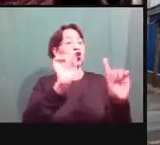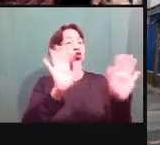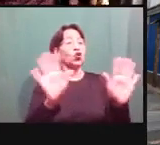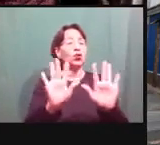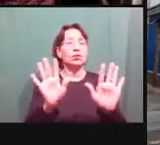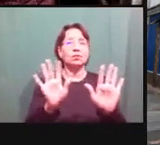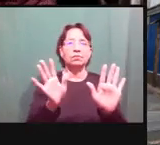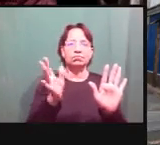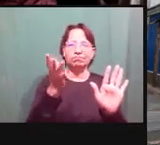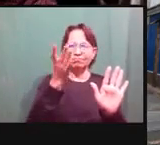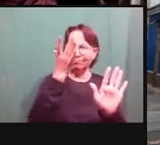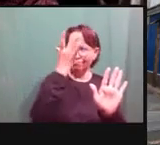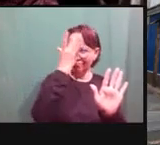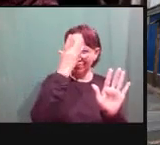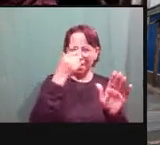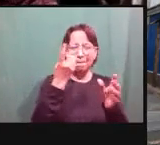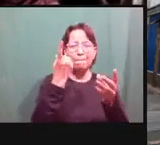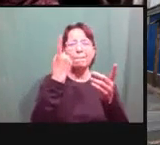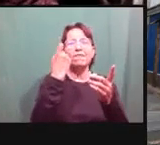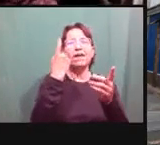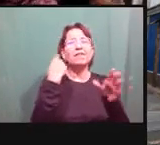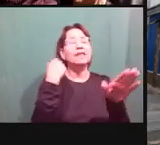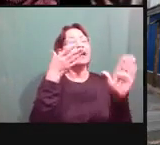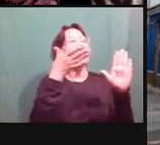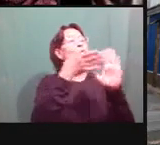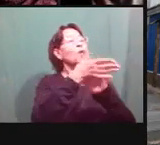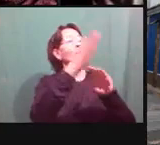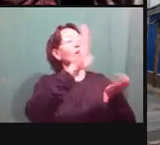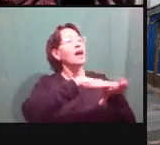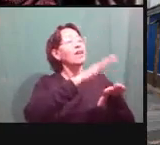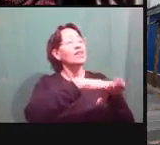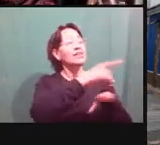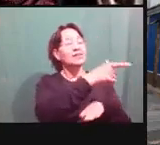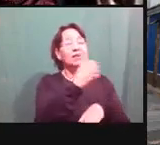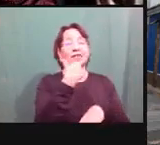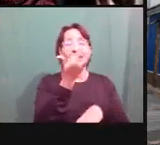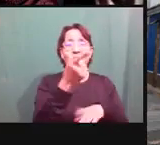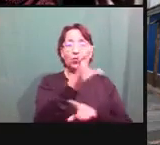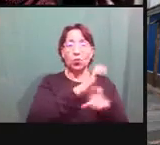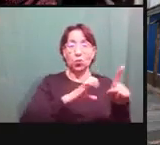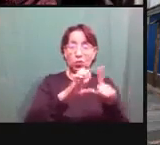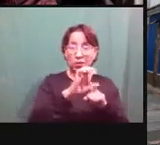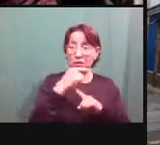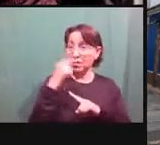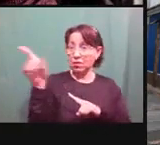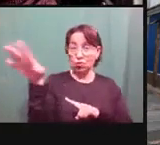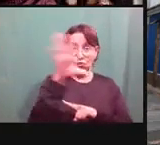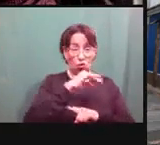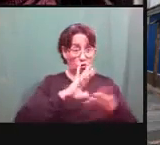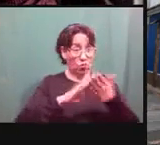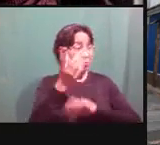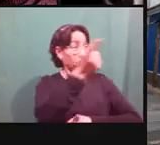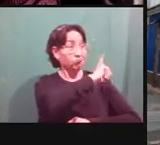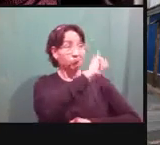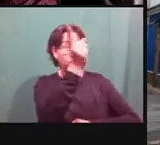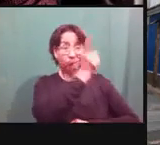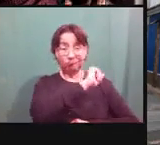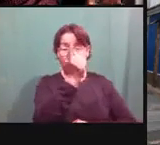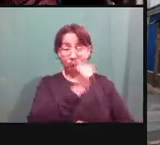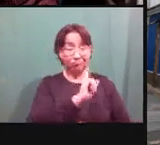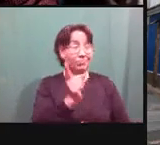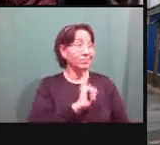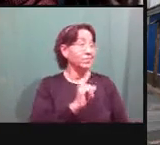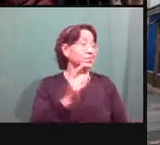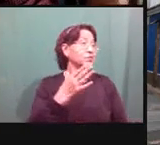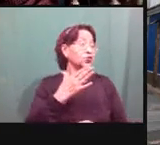no les habíamos comunicado. La misma comunidad salió a defender el proyecto diciendo que precisamente pues, se